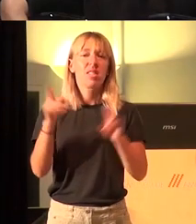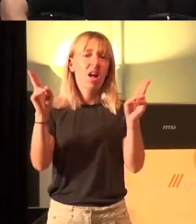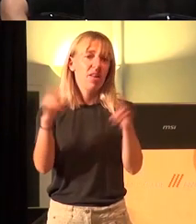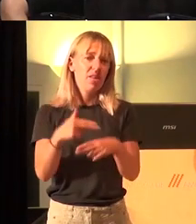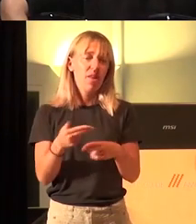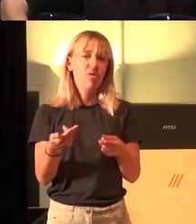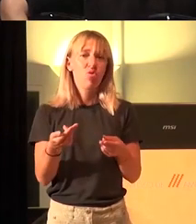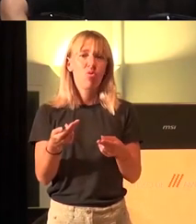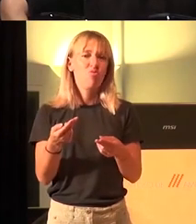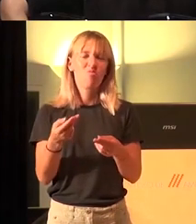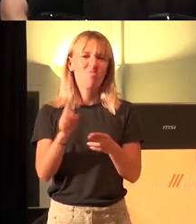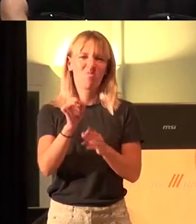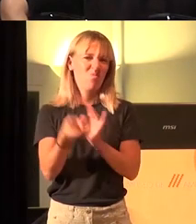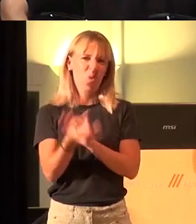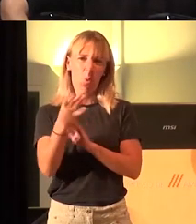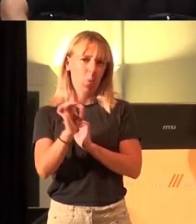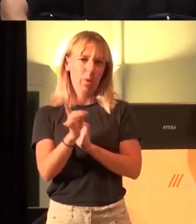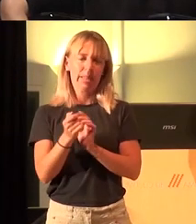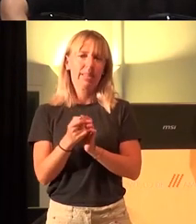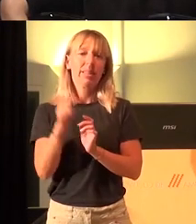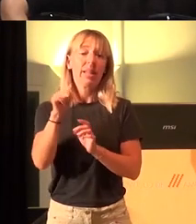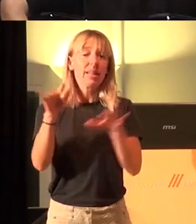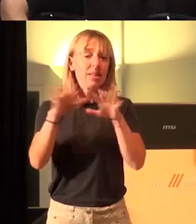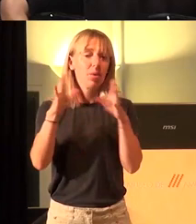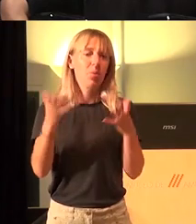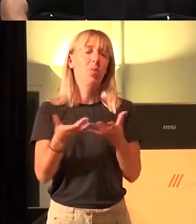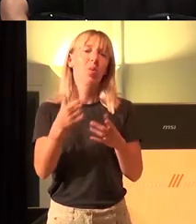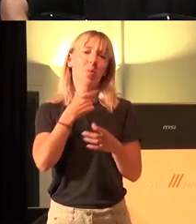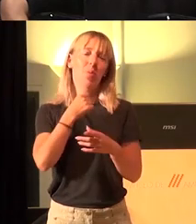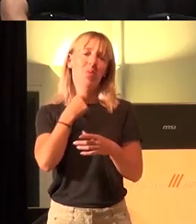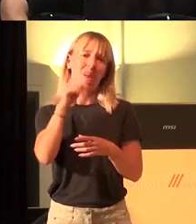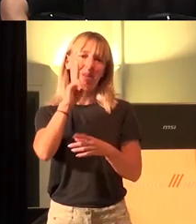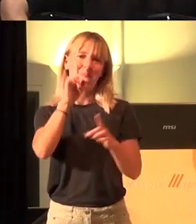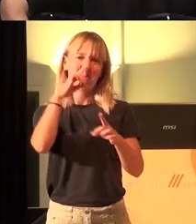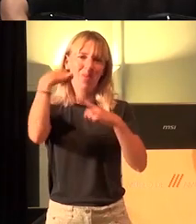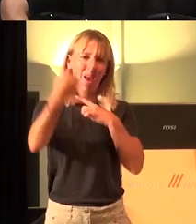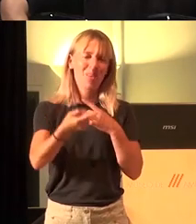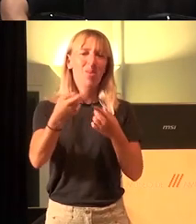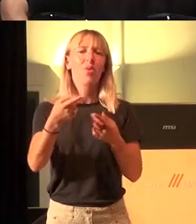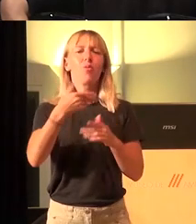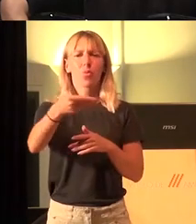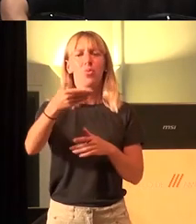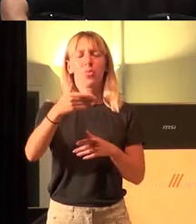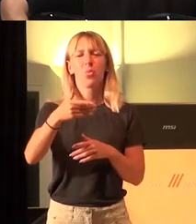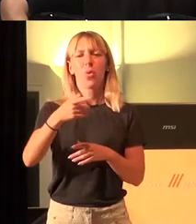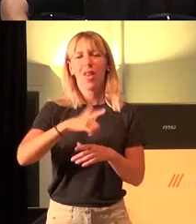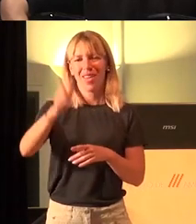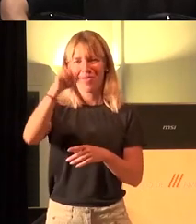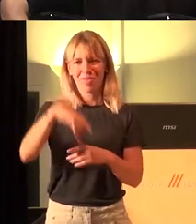cancelación no tengan lugar. Y entonces, en ese mundo, me gustaría veros dentro de un año y en el futuro